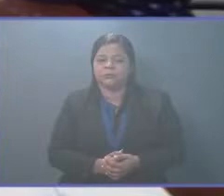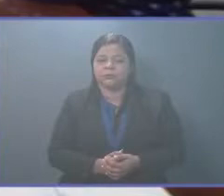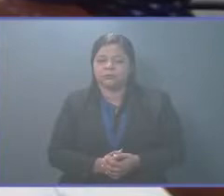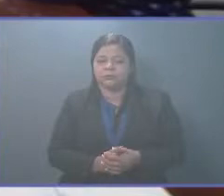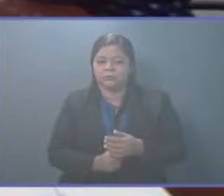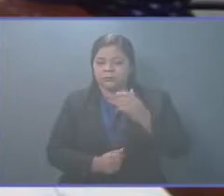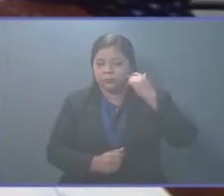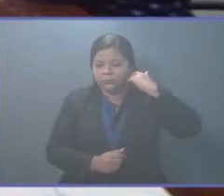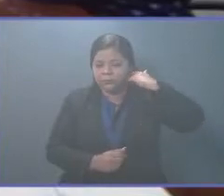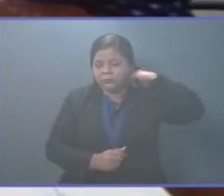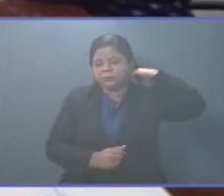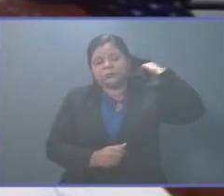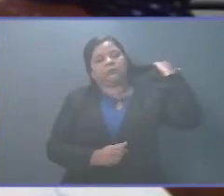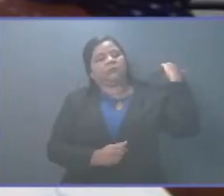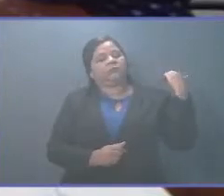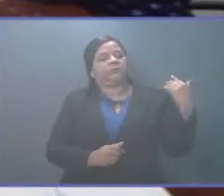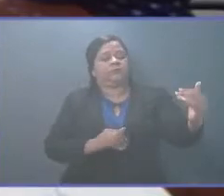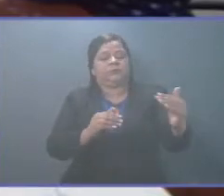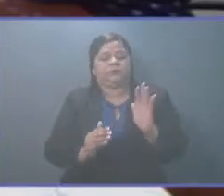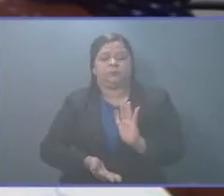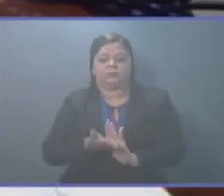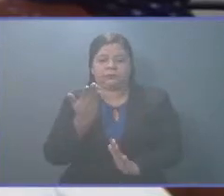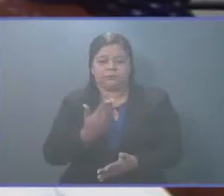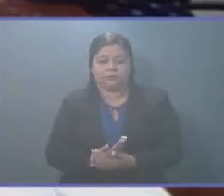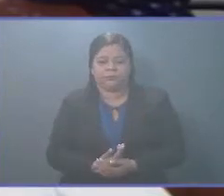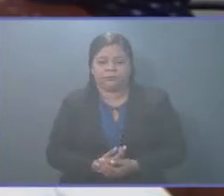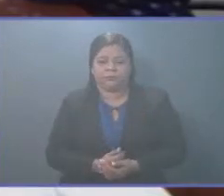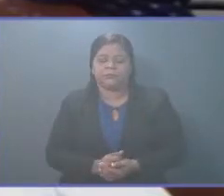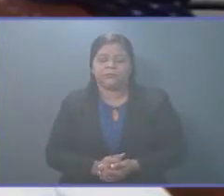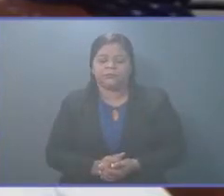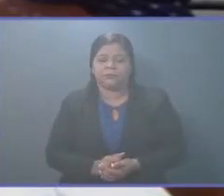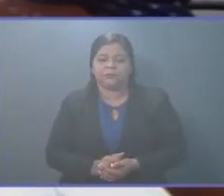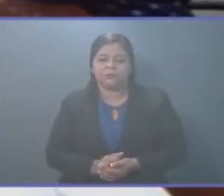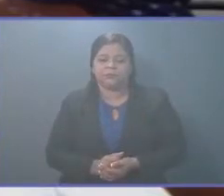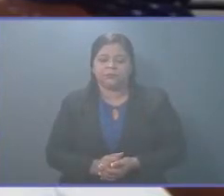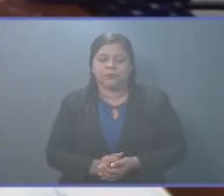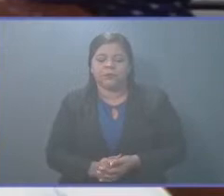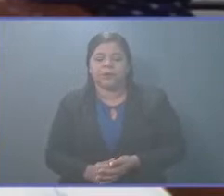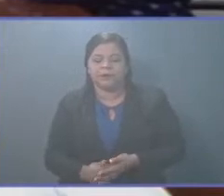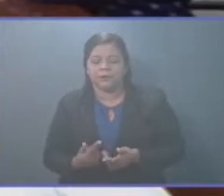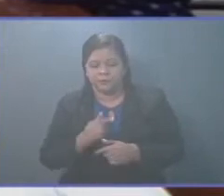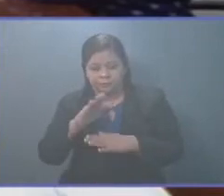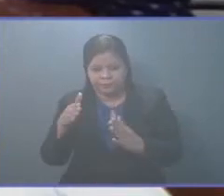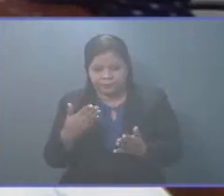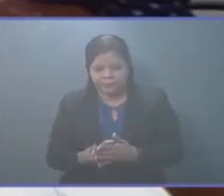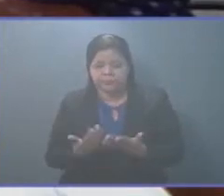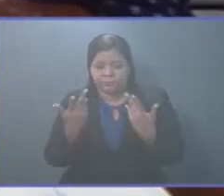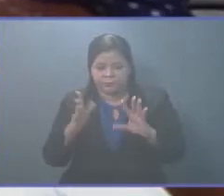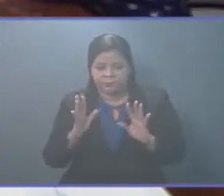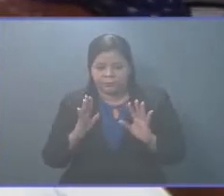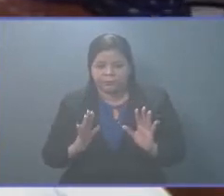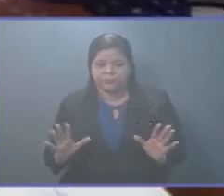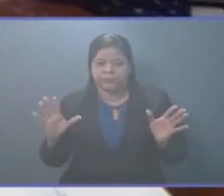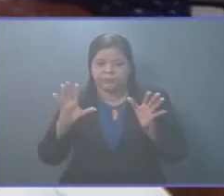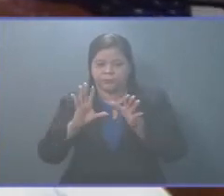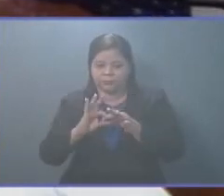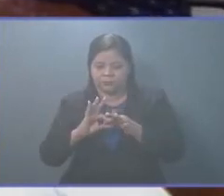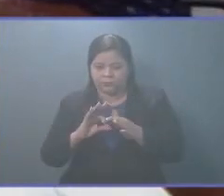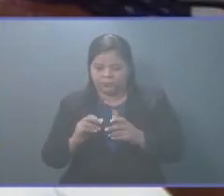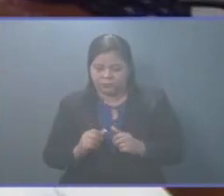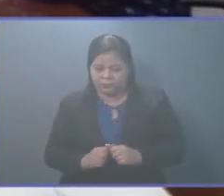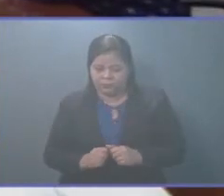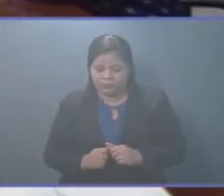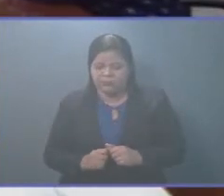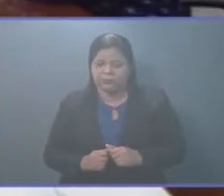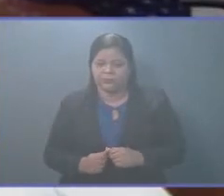Y quien la produce, francamente, son los trabajadores. Son los que dejan alma, vida